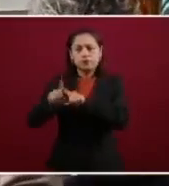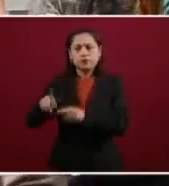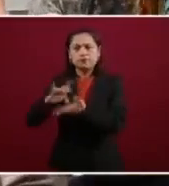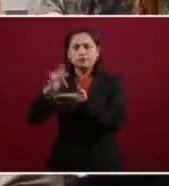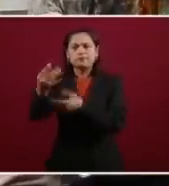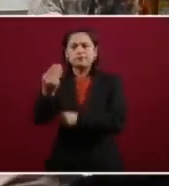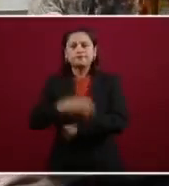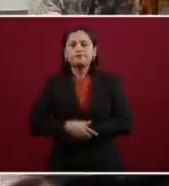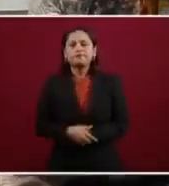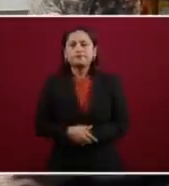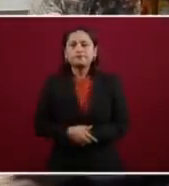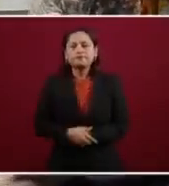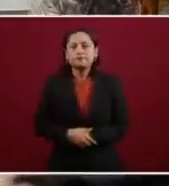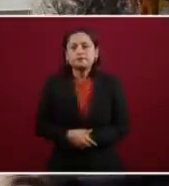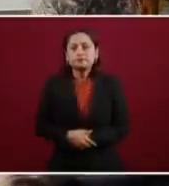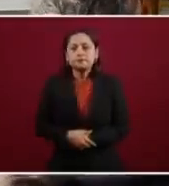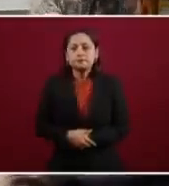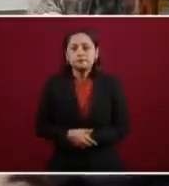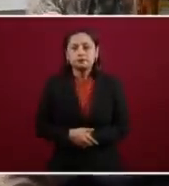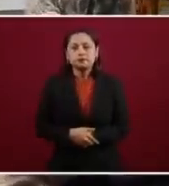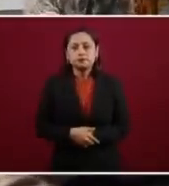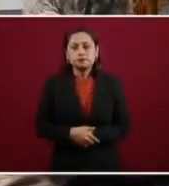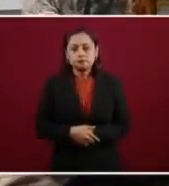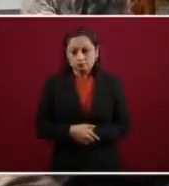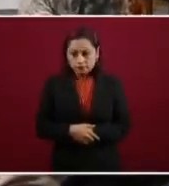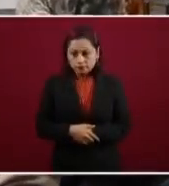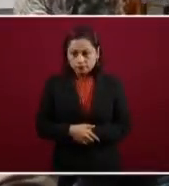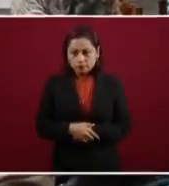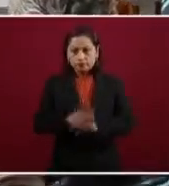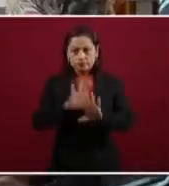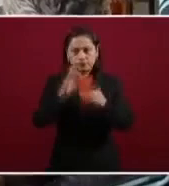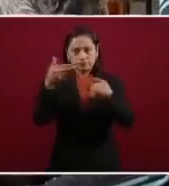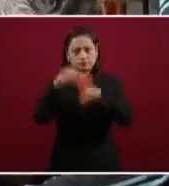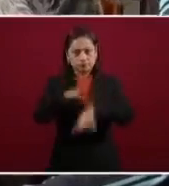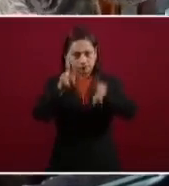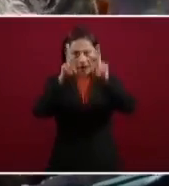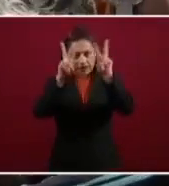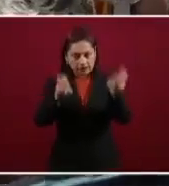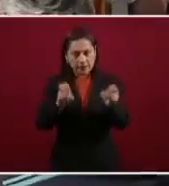bueno vamos el tema